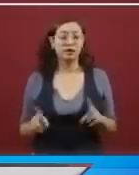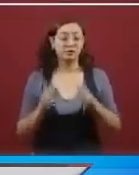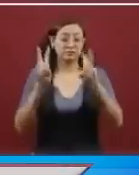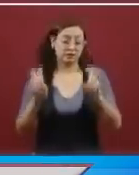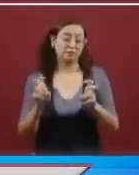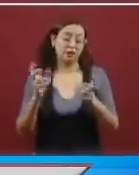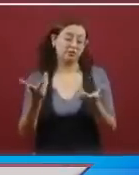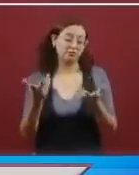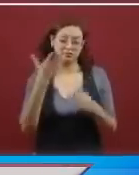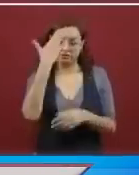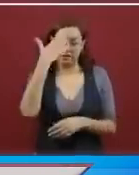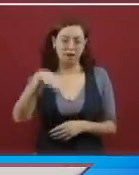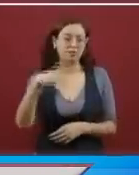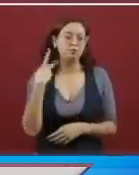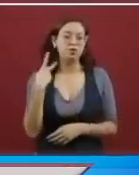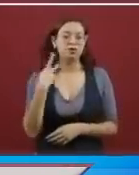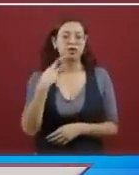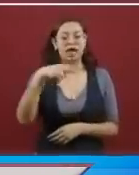neoliberal